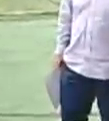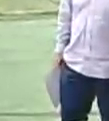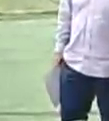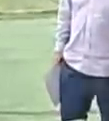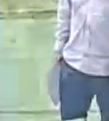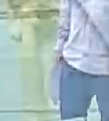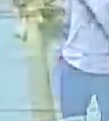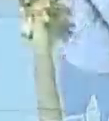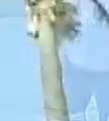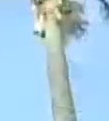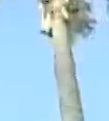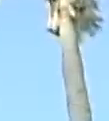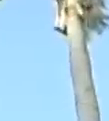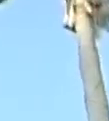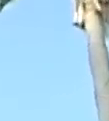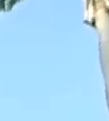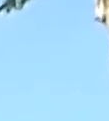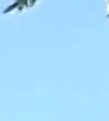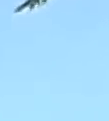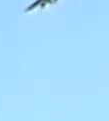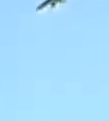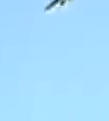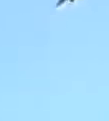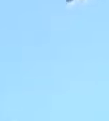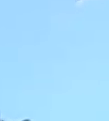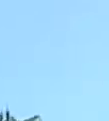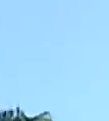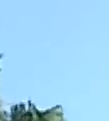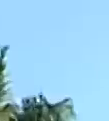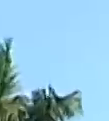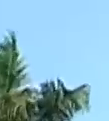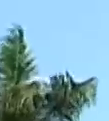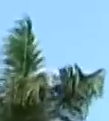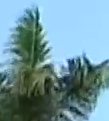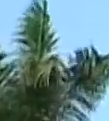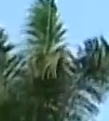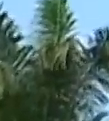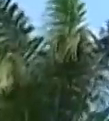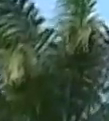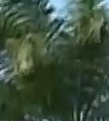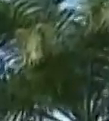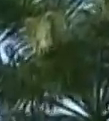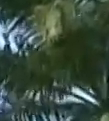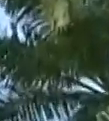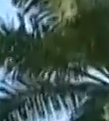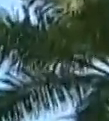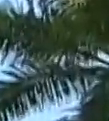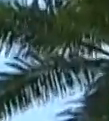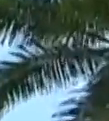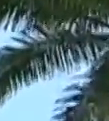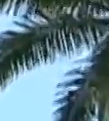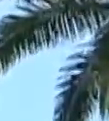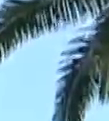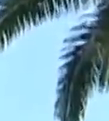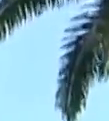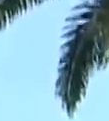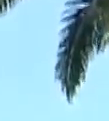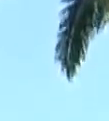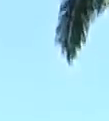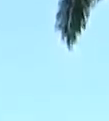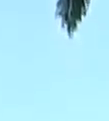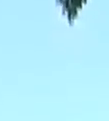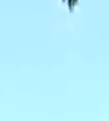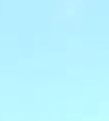mismo, gracias al sistema patria, están siendo atendidas. Es Venezuela la que ha sido sometida a un esquema perverso de más de